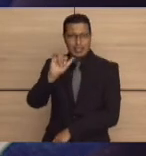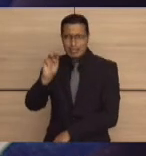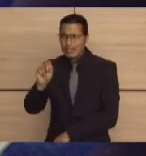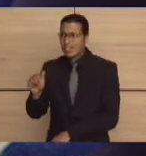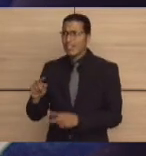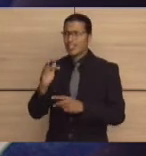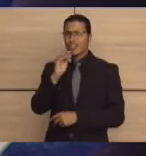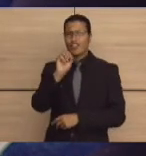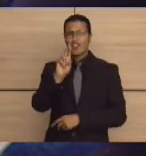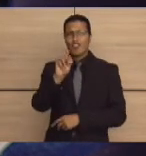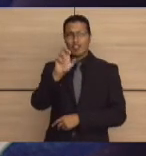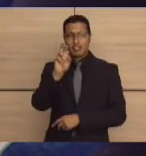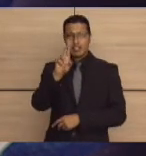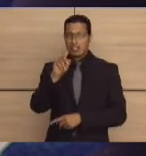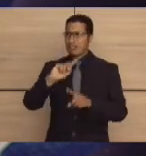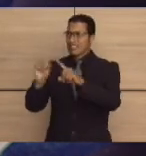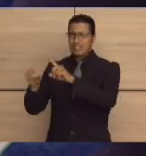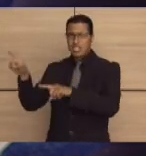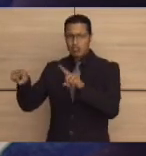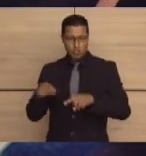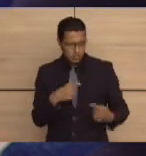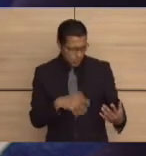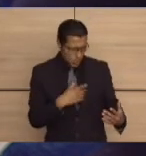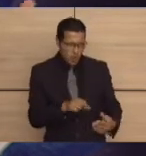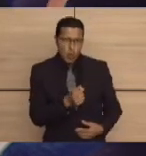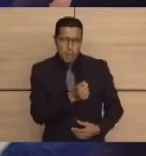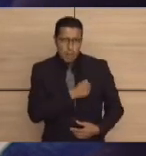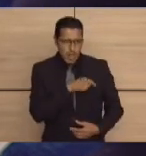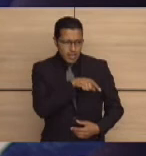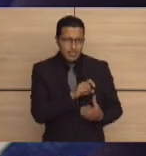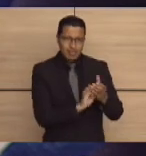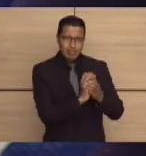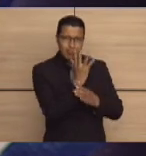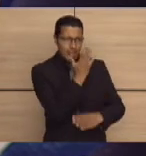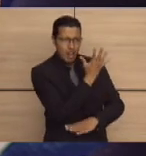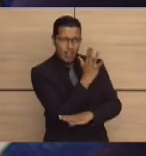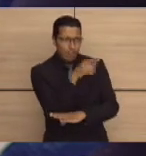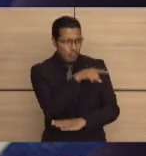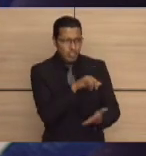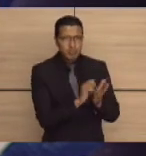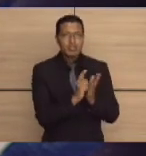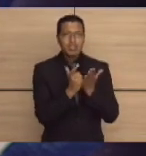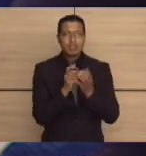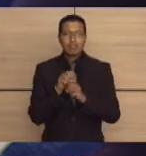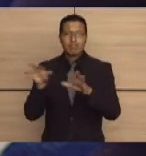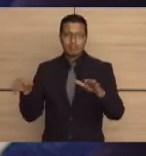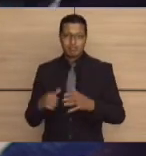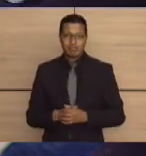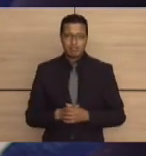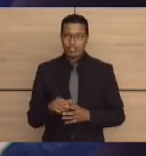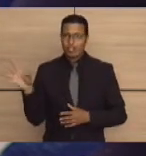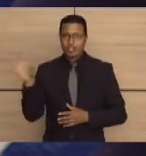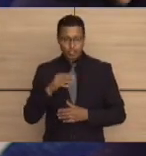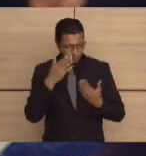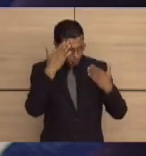los artistas, y todo el mundo se había contagiado de esa pasión por la naturaleza que llevaba Humboldt, y todo el mundo estaba descubriendo